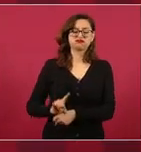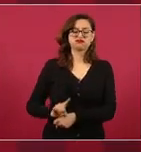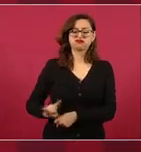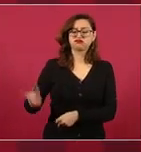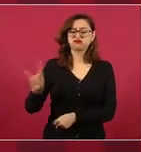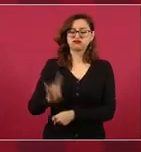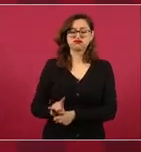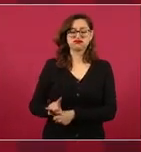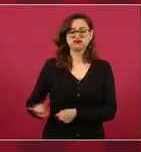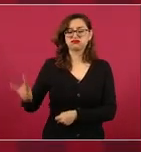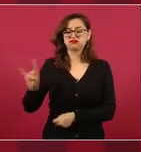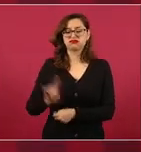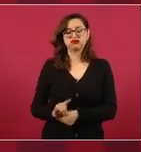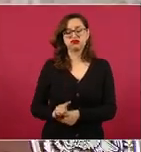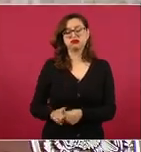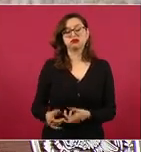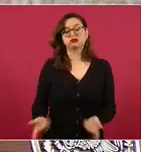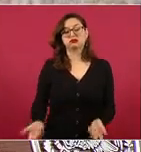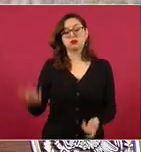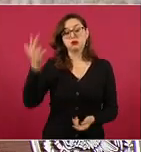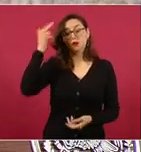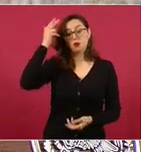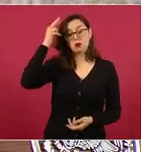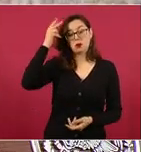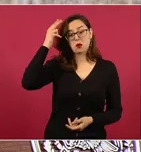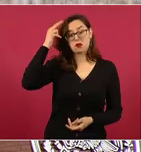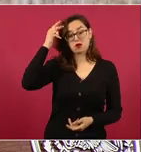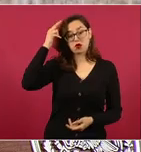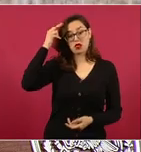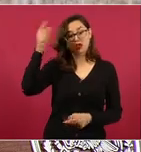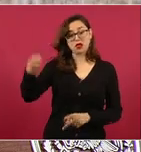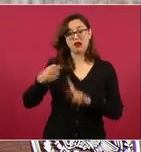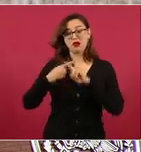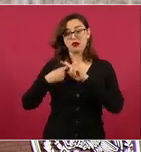la heredamos del Porfiriato, ni la revolución pudo